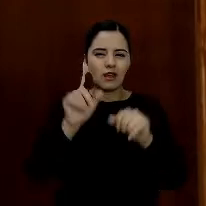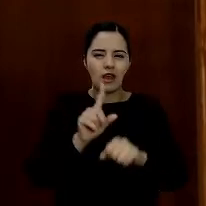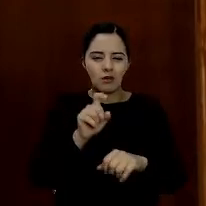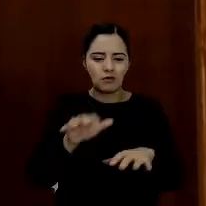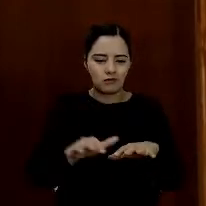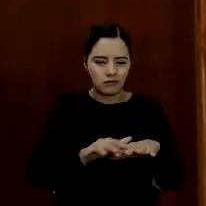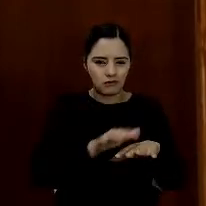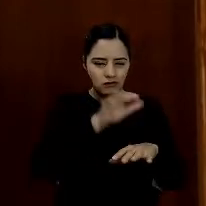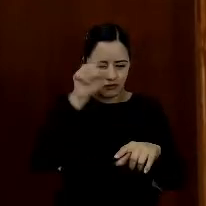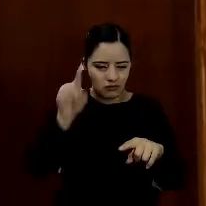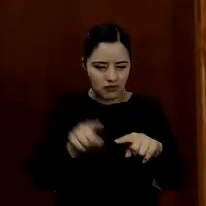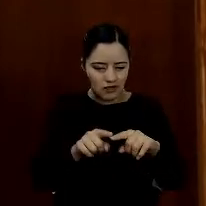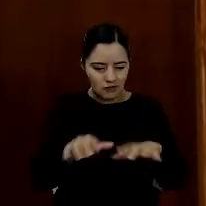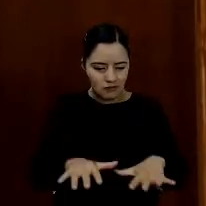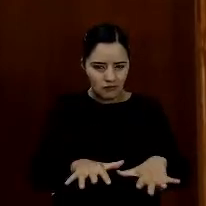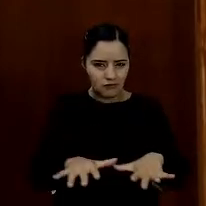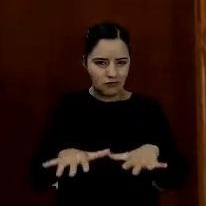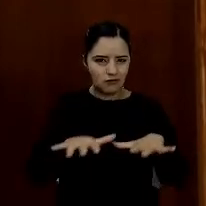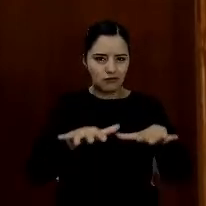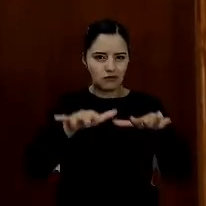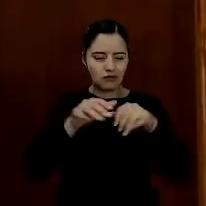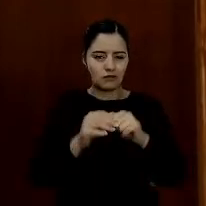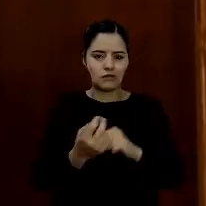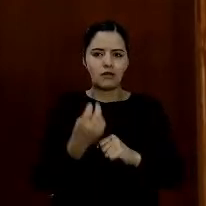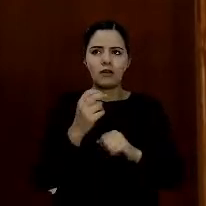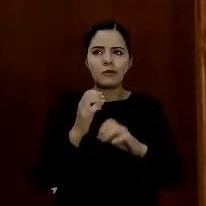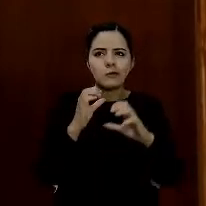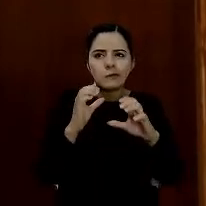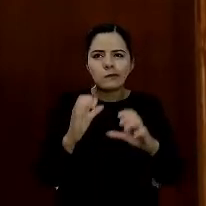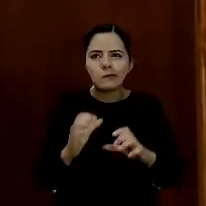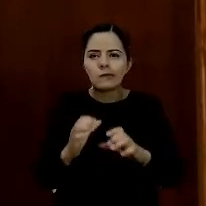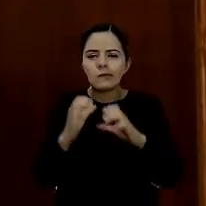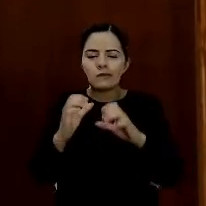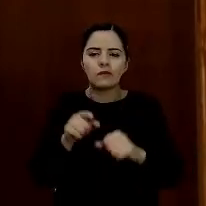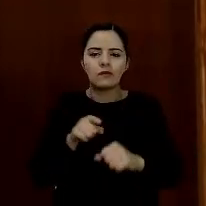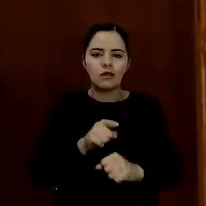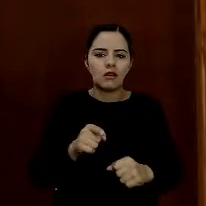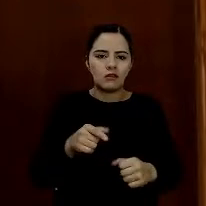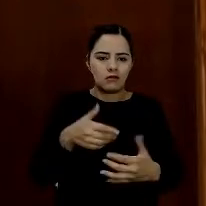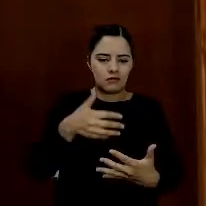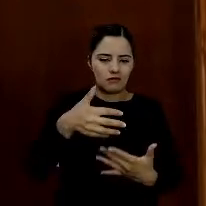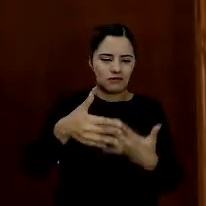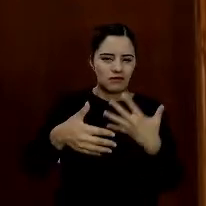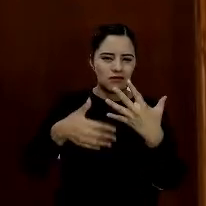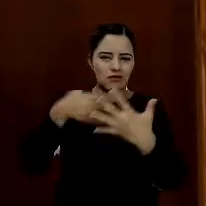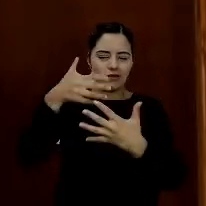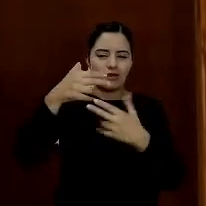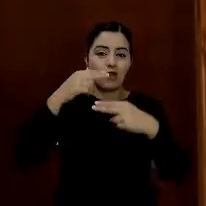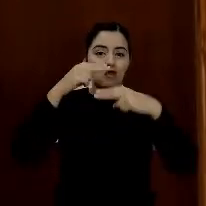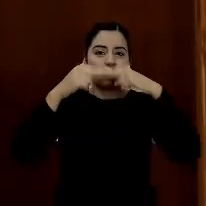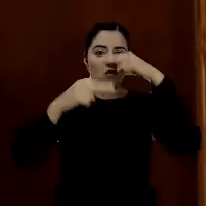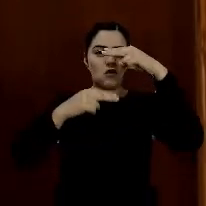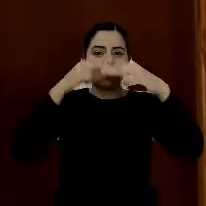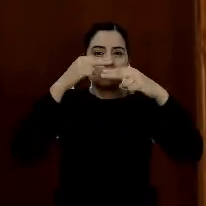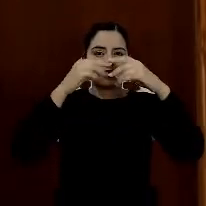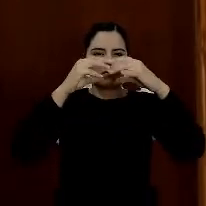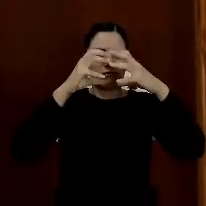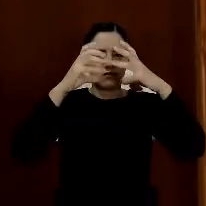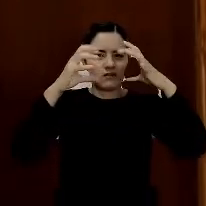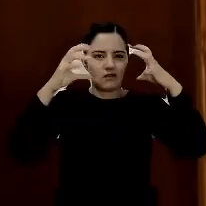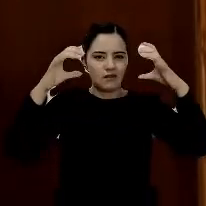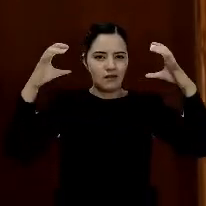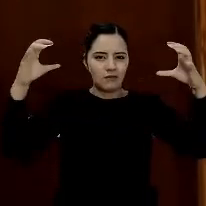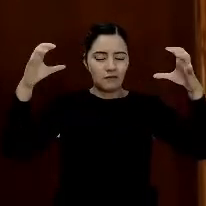mantos acuíferos, evaporación, condensación en nubes y precipitación a la superficie,